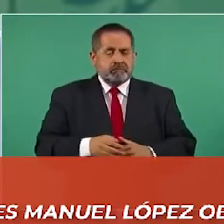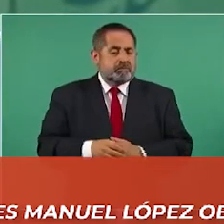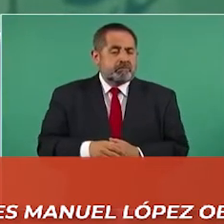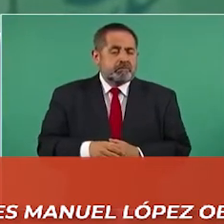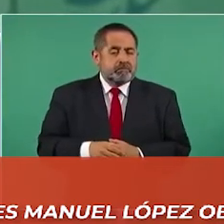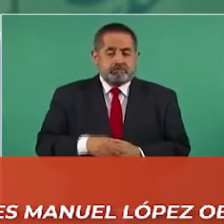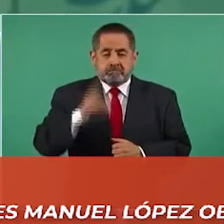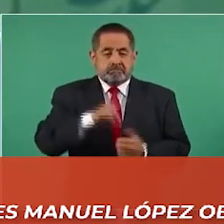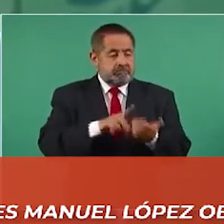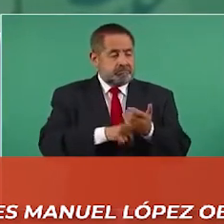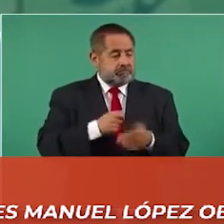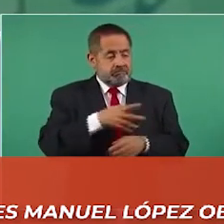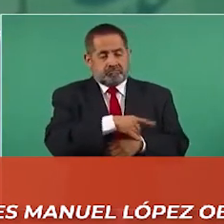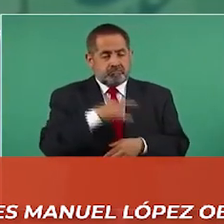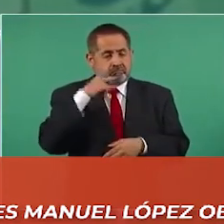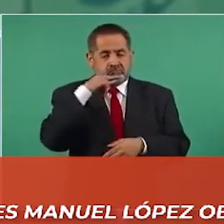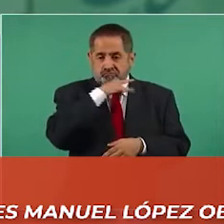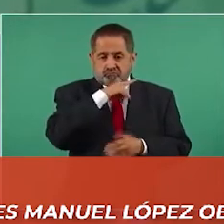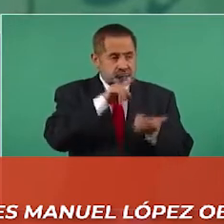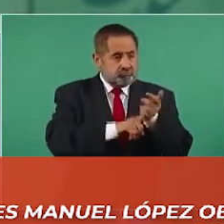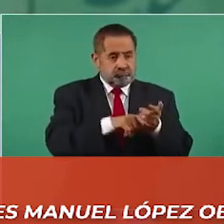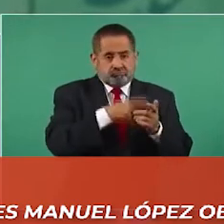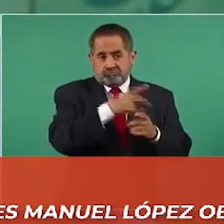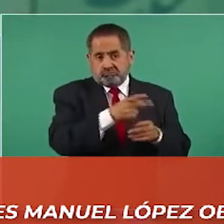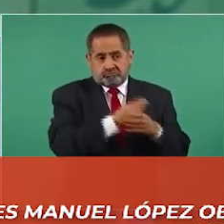Esa es su verdadera doctrina, la hipocresía.